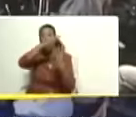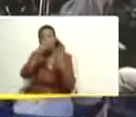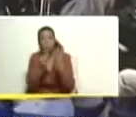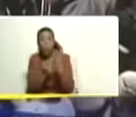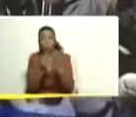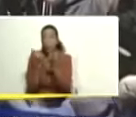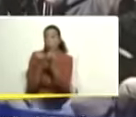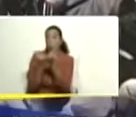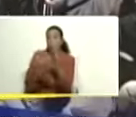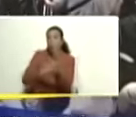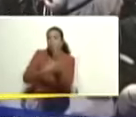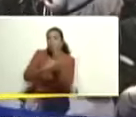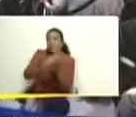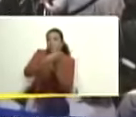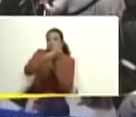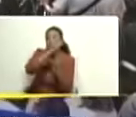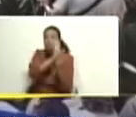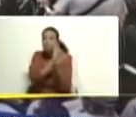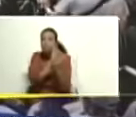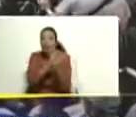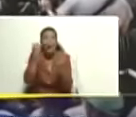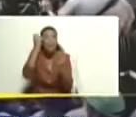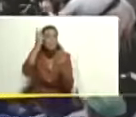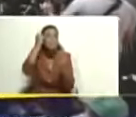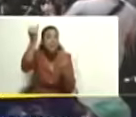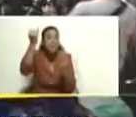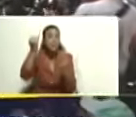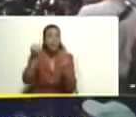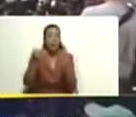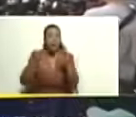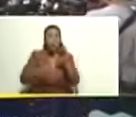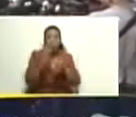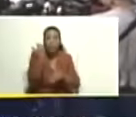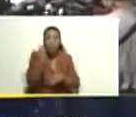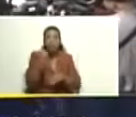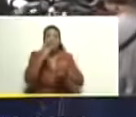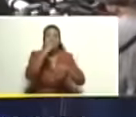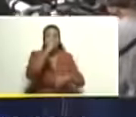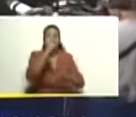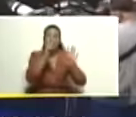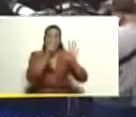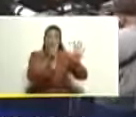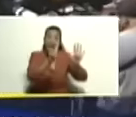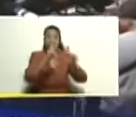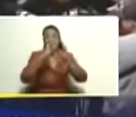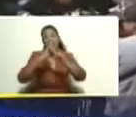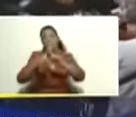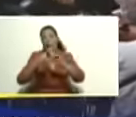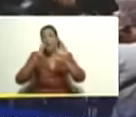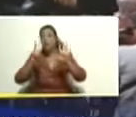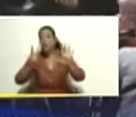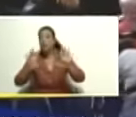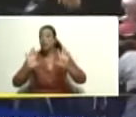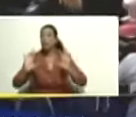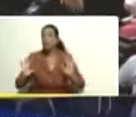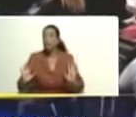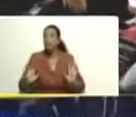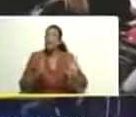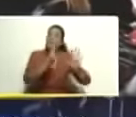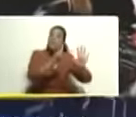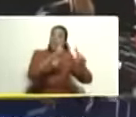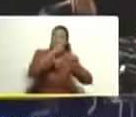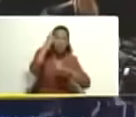con lo económico cuando inventamos aquel método maravilloso del 7+7. ¿Se acuerdan?